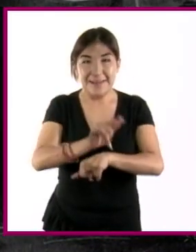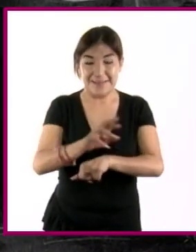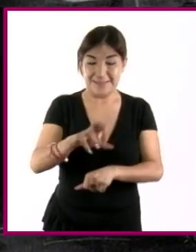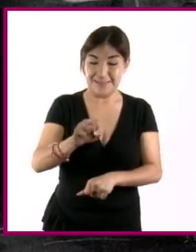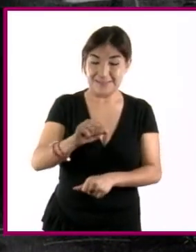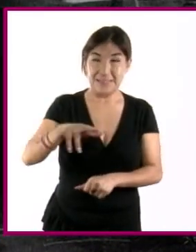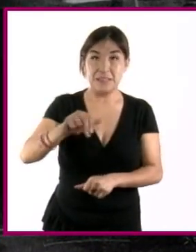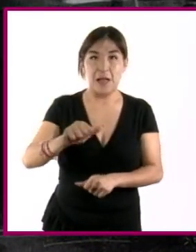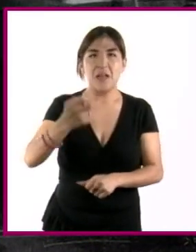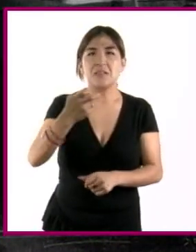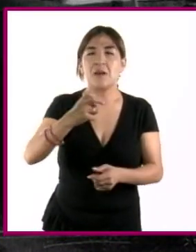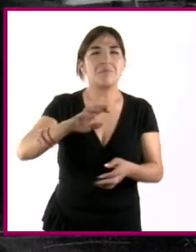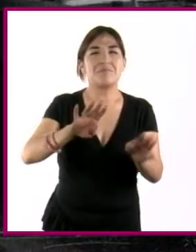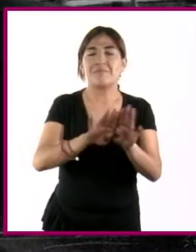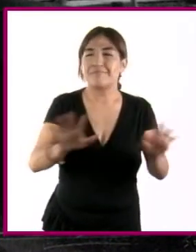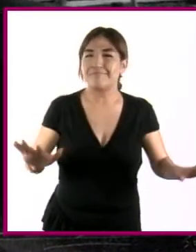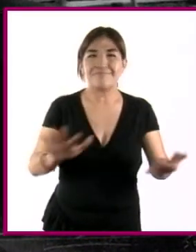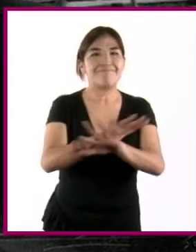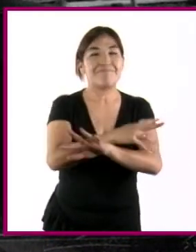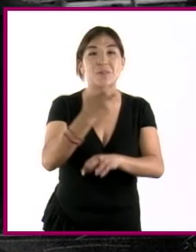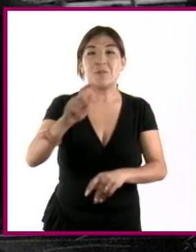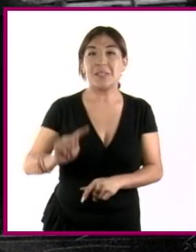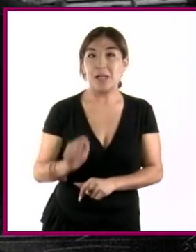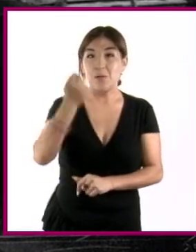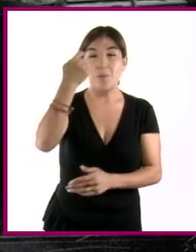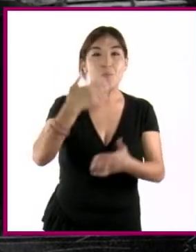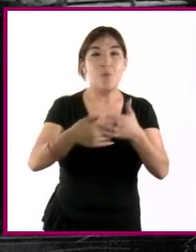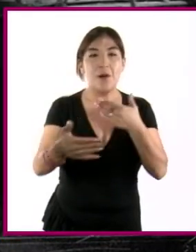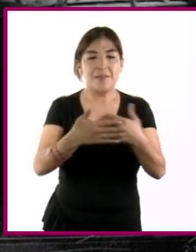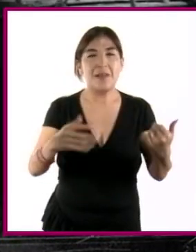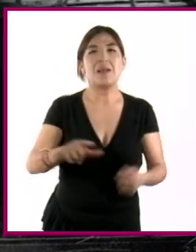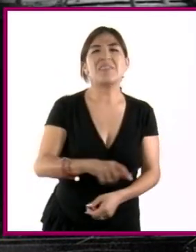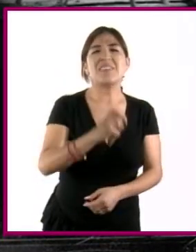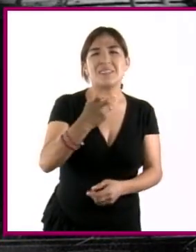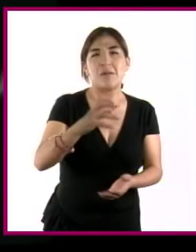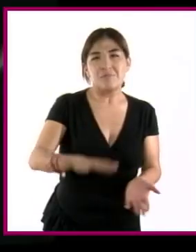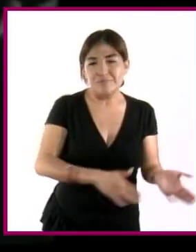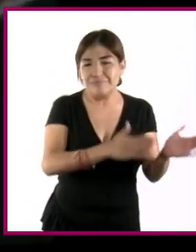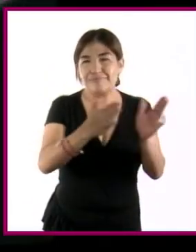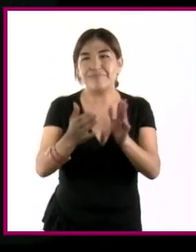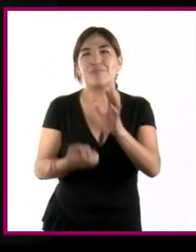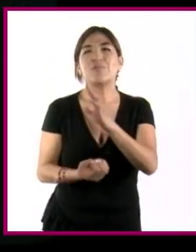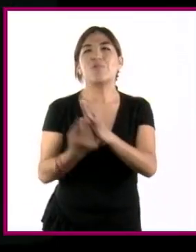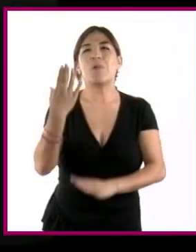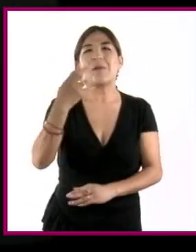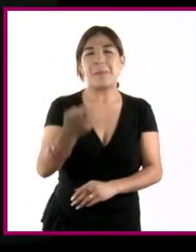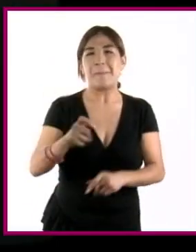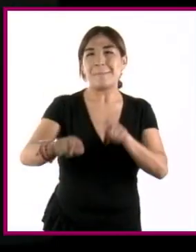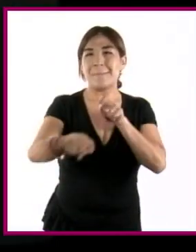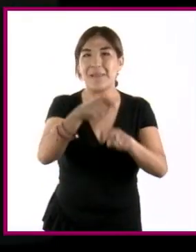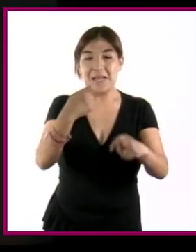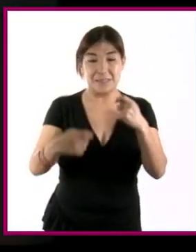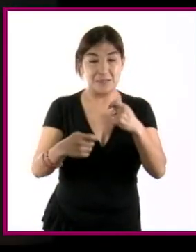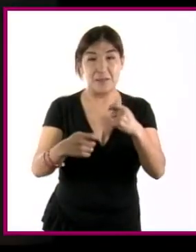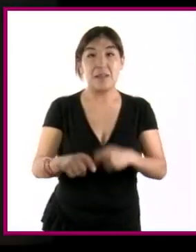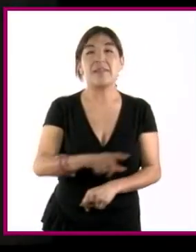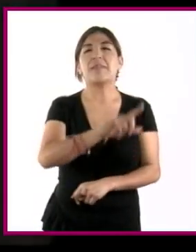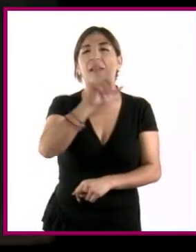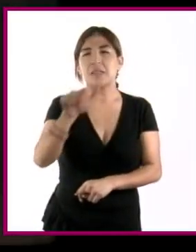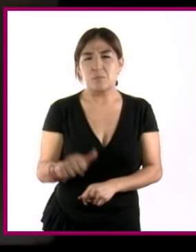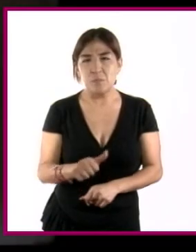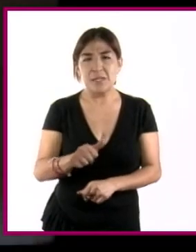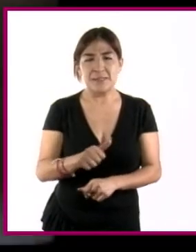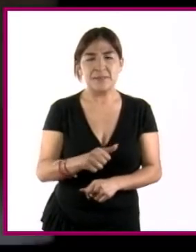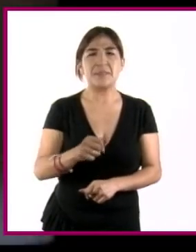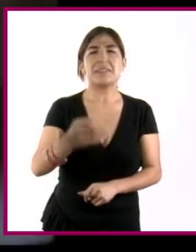revolucionaron la tecnología moderna y dieron paso a la era del plástico. Sin embargo, entre las décadas de los años 30